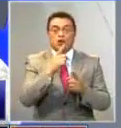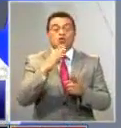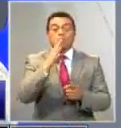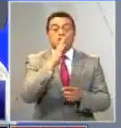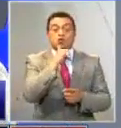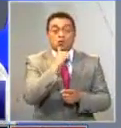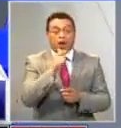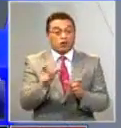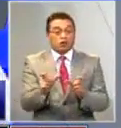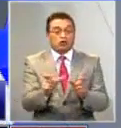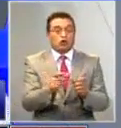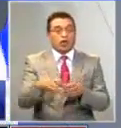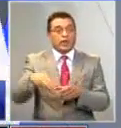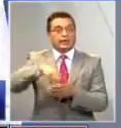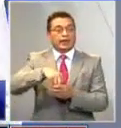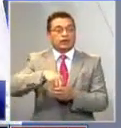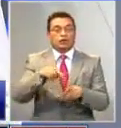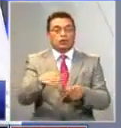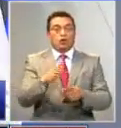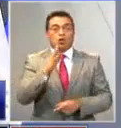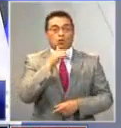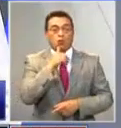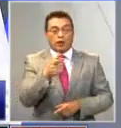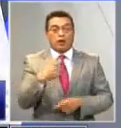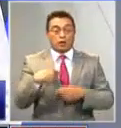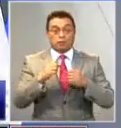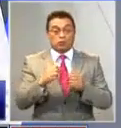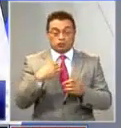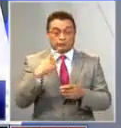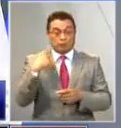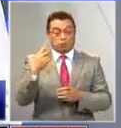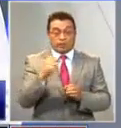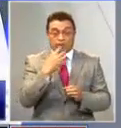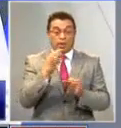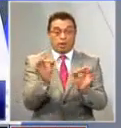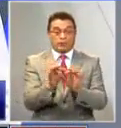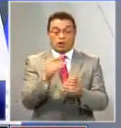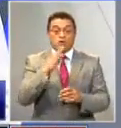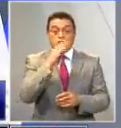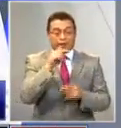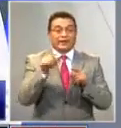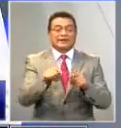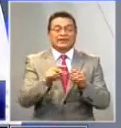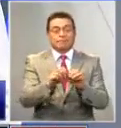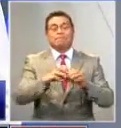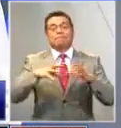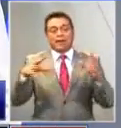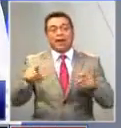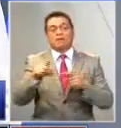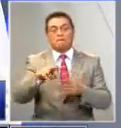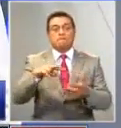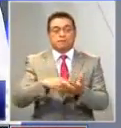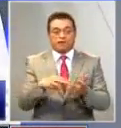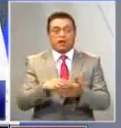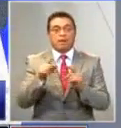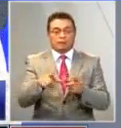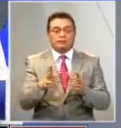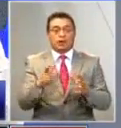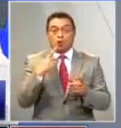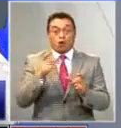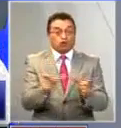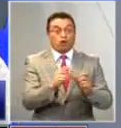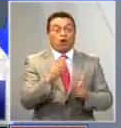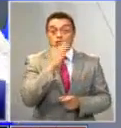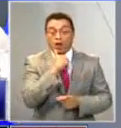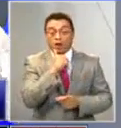existían controles internos. Lo podemos explicar con más detalle, pero en mi juicio no existían controles internos y ese es el gran problema que produce precisamente este fraude,